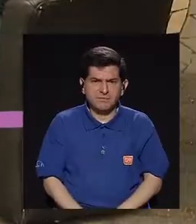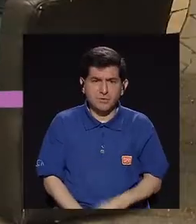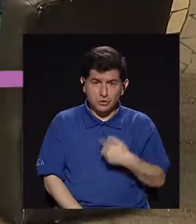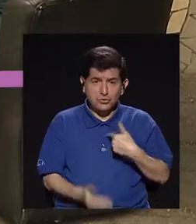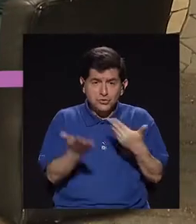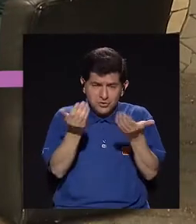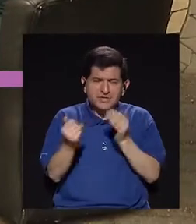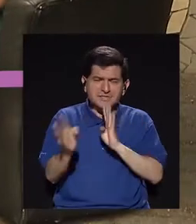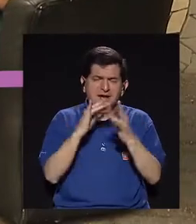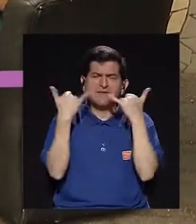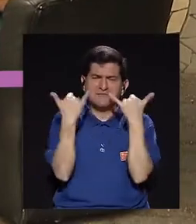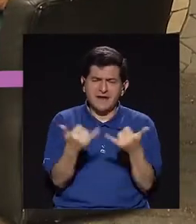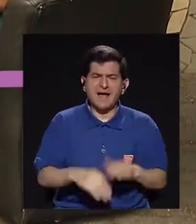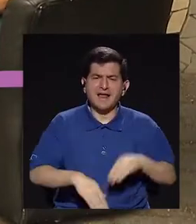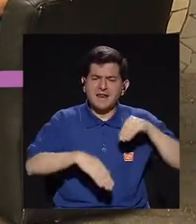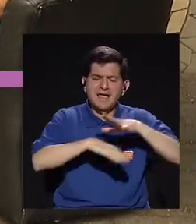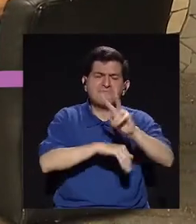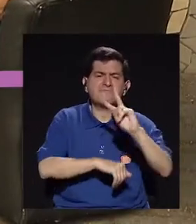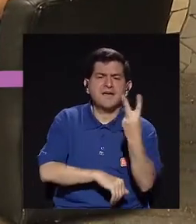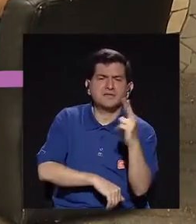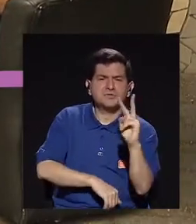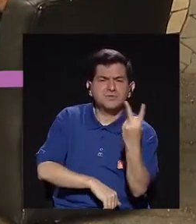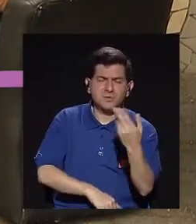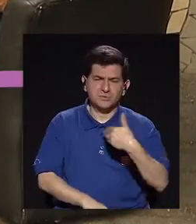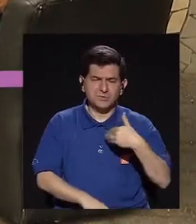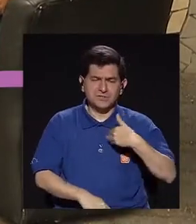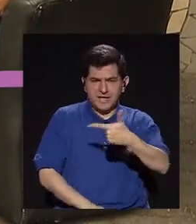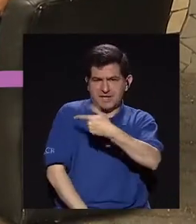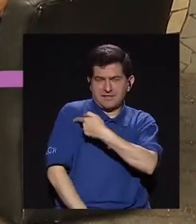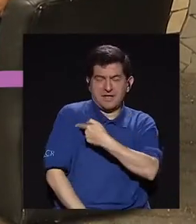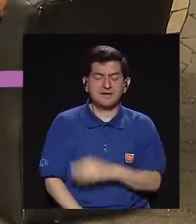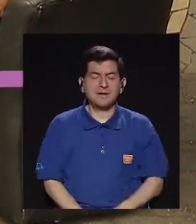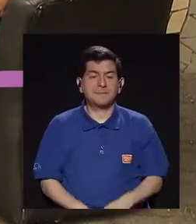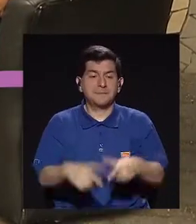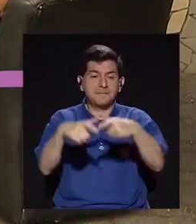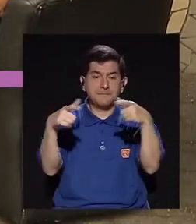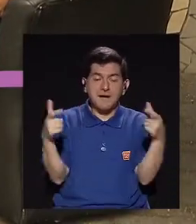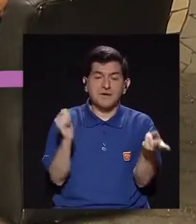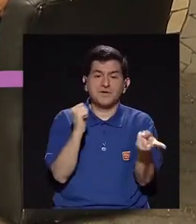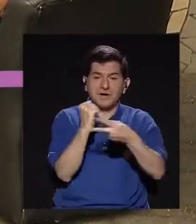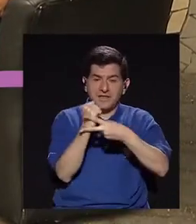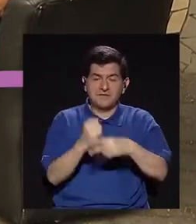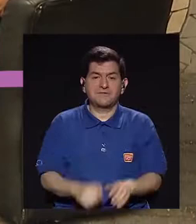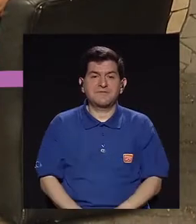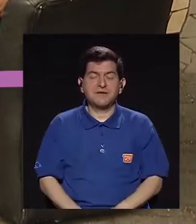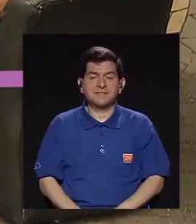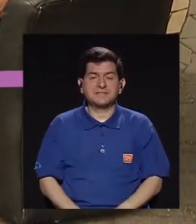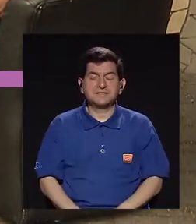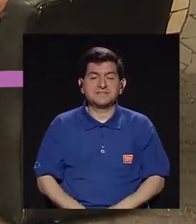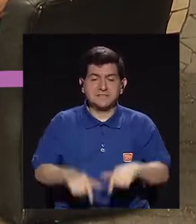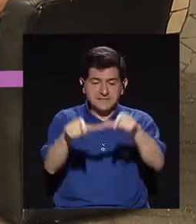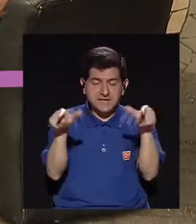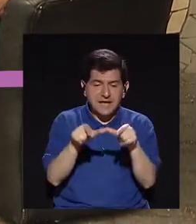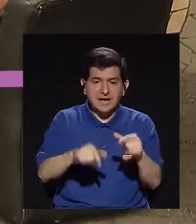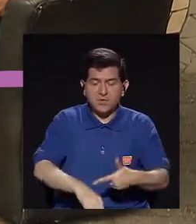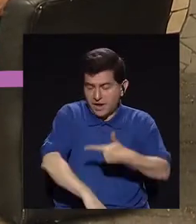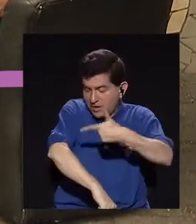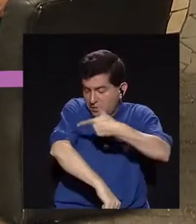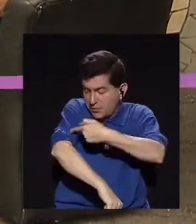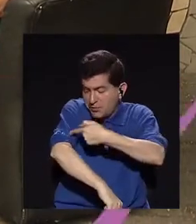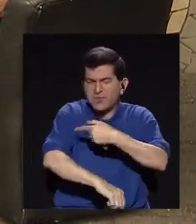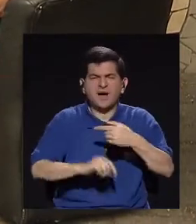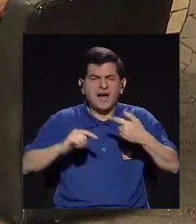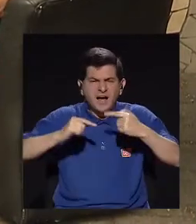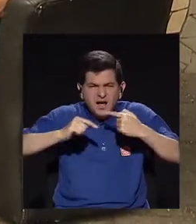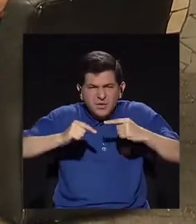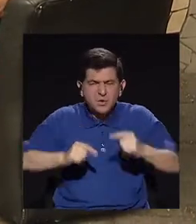Eso es de lo que quiero que conversemos, efectos secundarios de la vacunación. A ver, la mayoría de las veces lo que produce es, como les digo, dolor en el sitio de aplicación. Uh-huh.